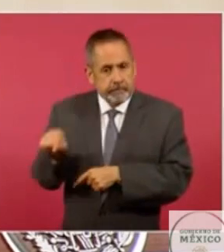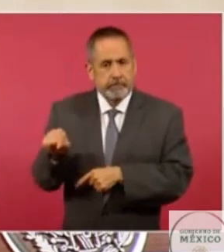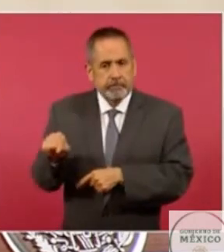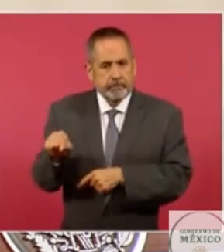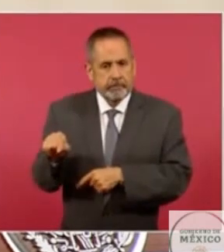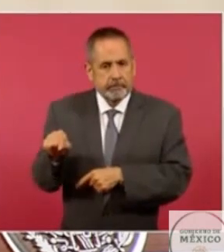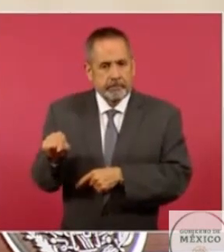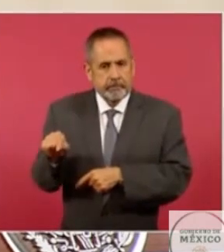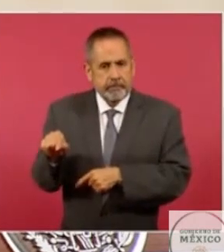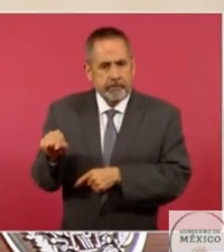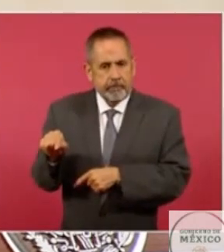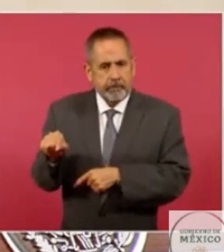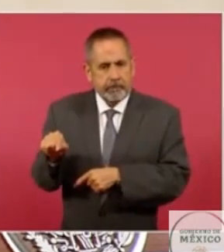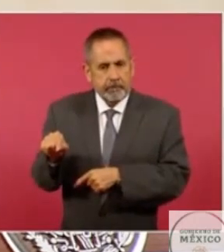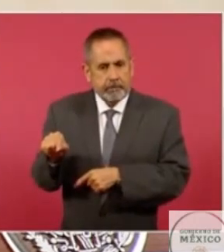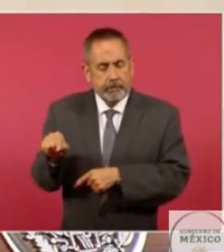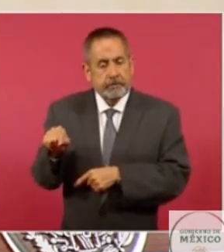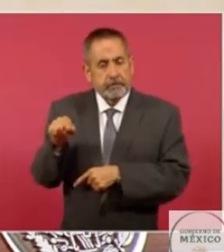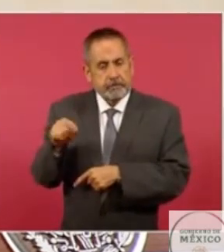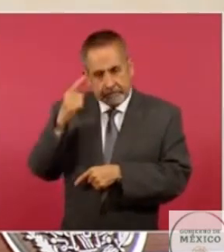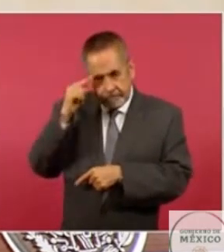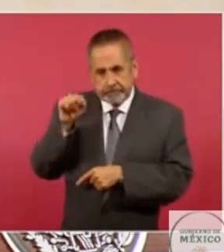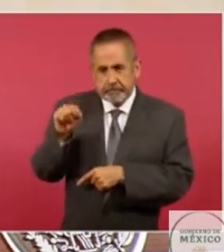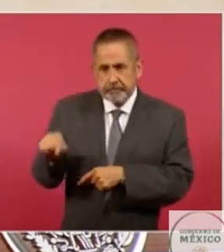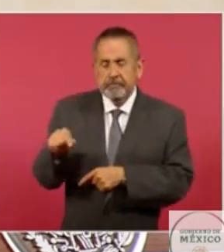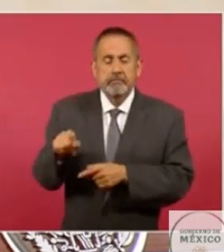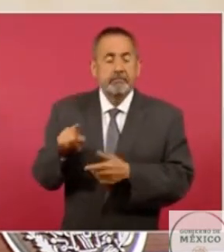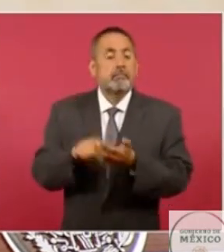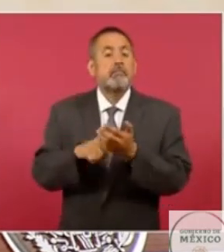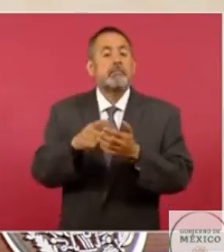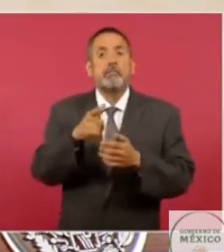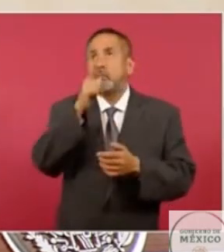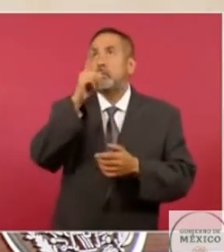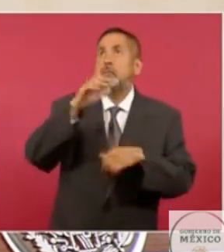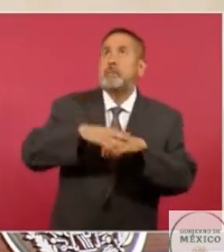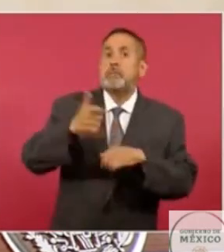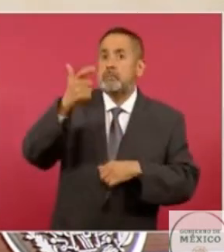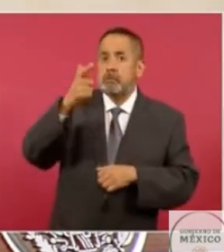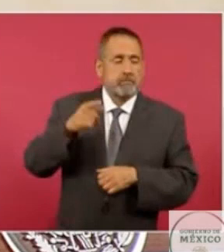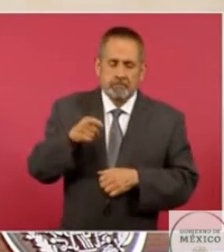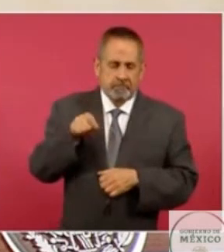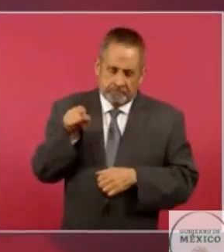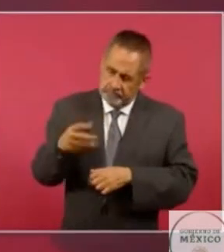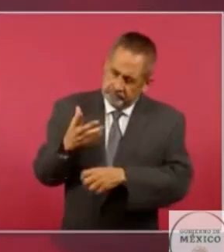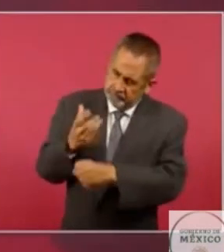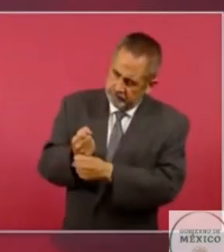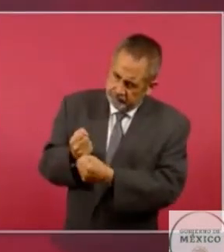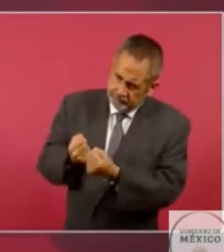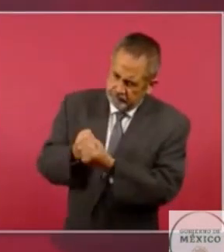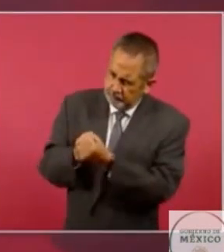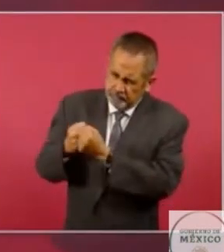y para que no aumente el precio, la tenemos que fortalecer,